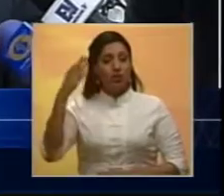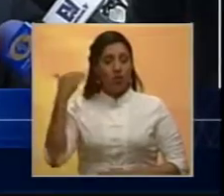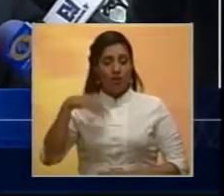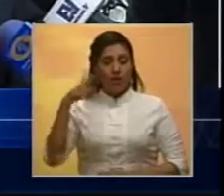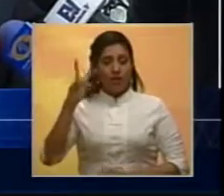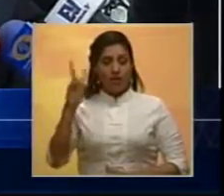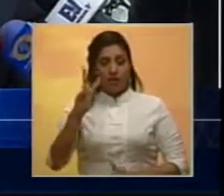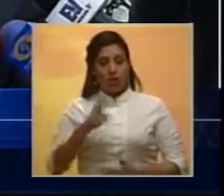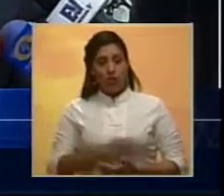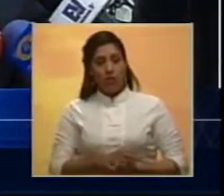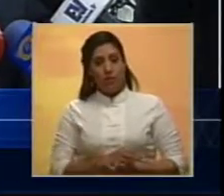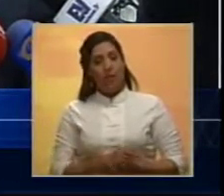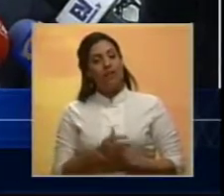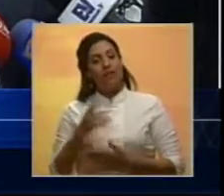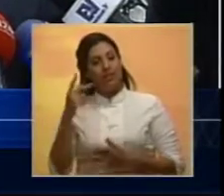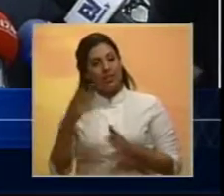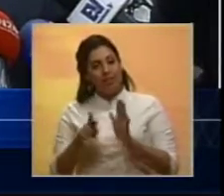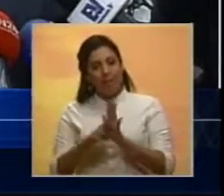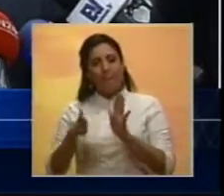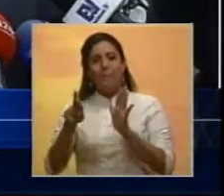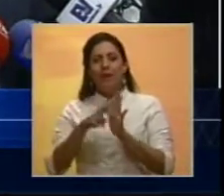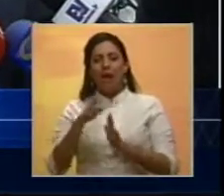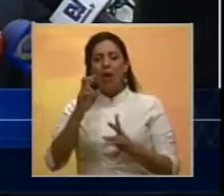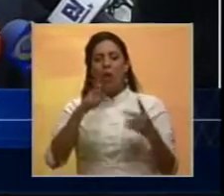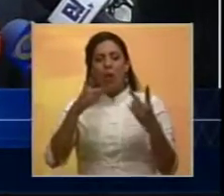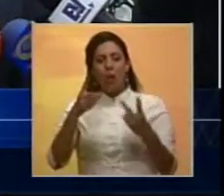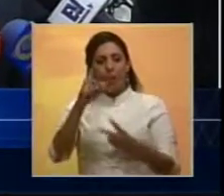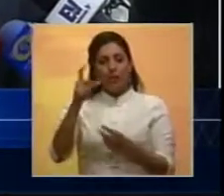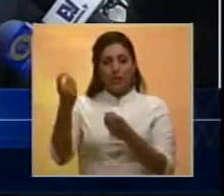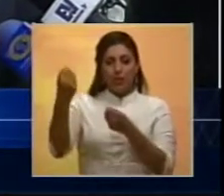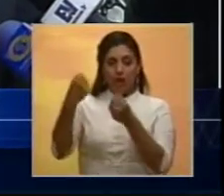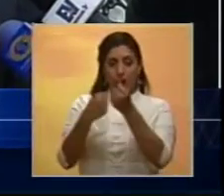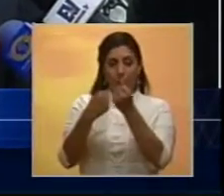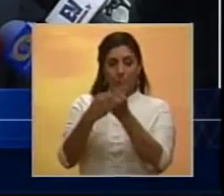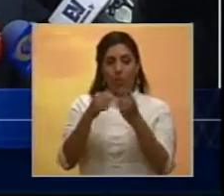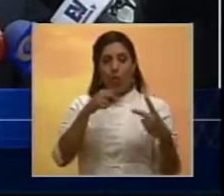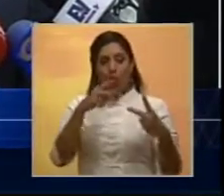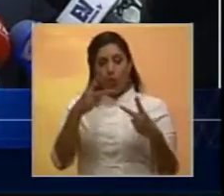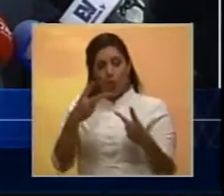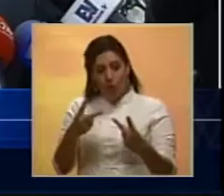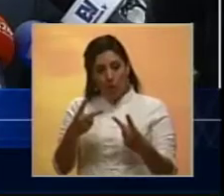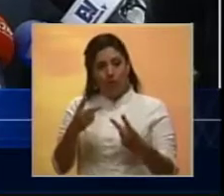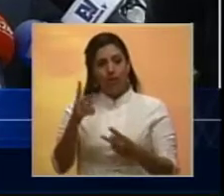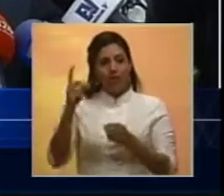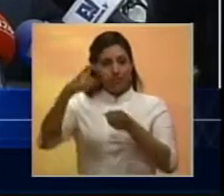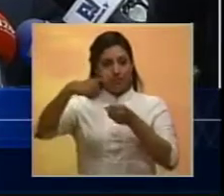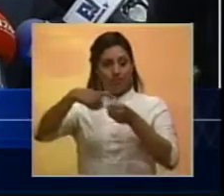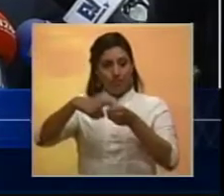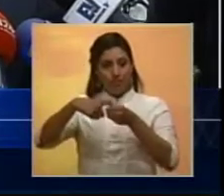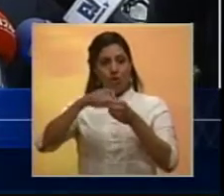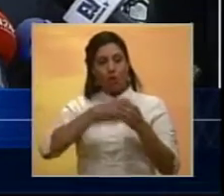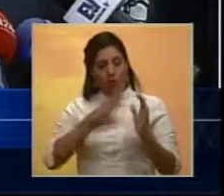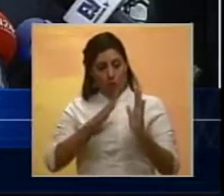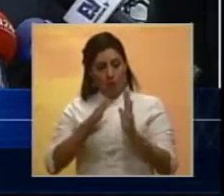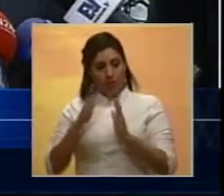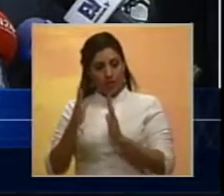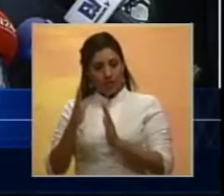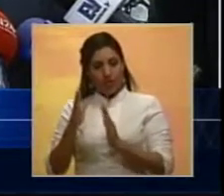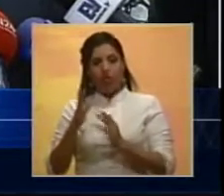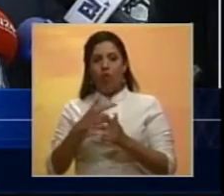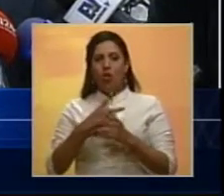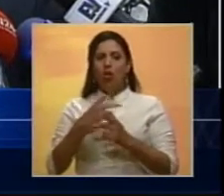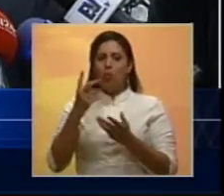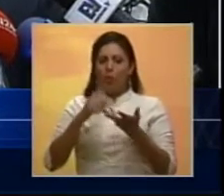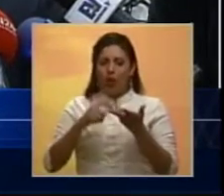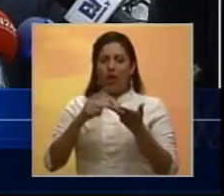de Venezuela. Cada vez que algún nuevo militante, y sobre todo cuando es un dirigente, se incorpora a nuestra organización, nos indica